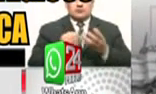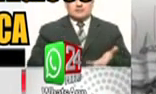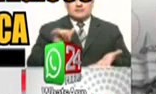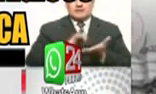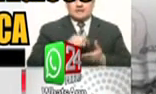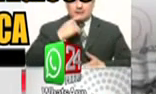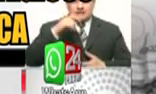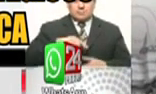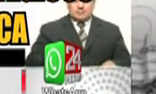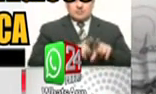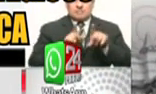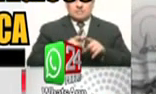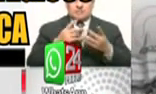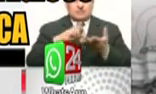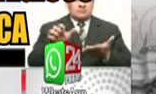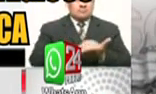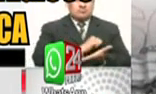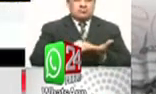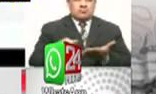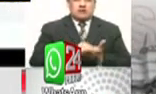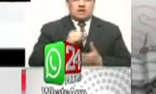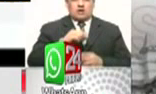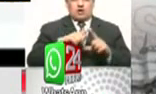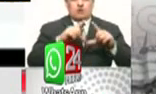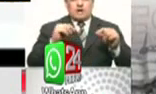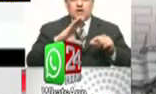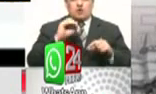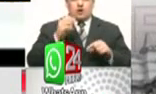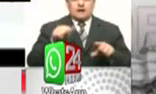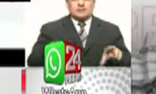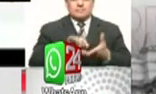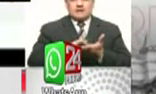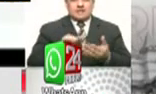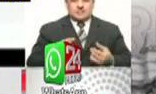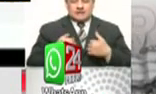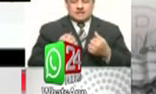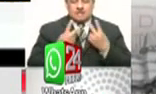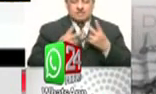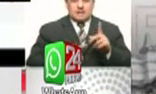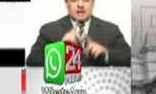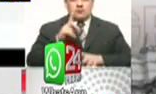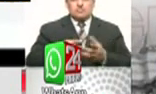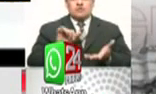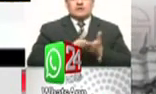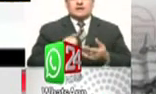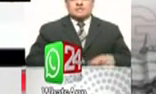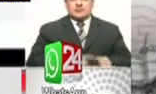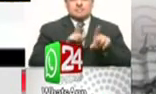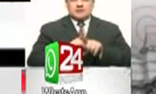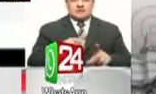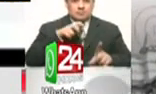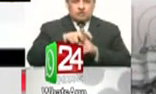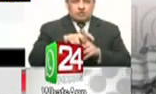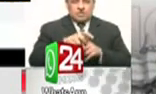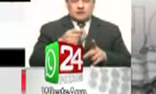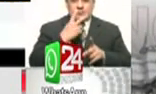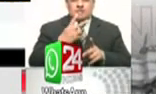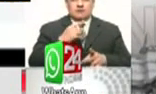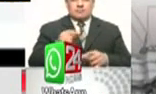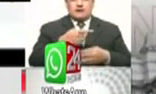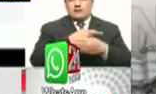la erradicación de la hoja de coca. Para aquellas que están detectadas para